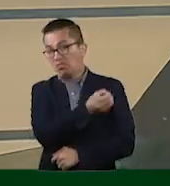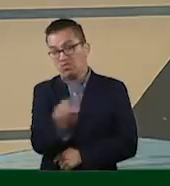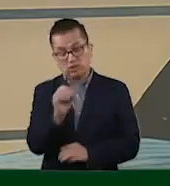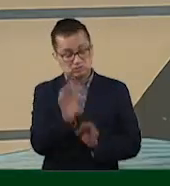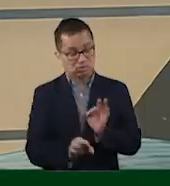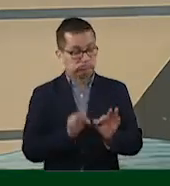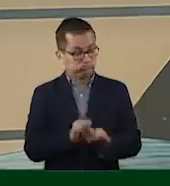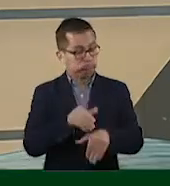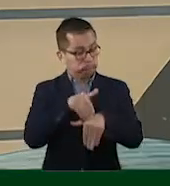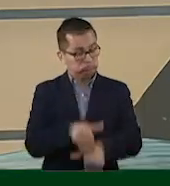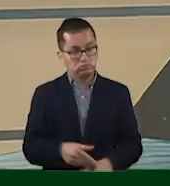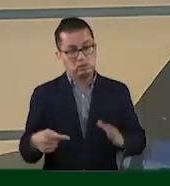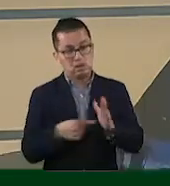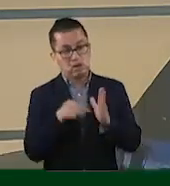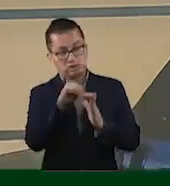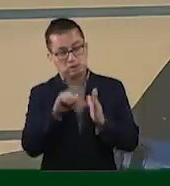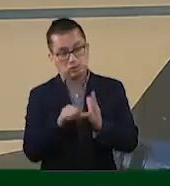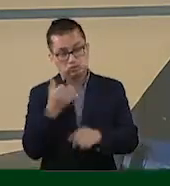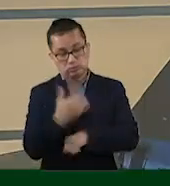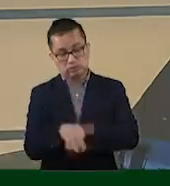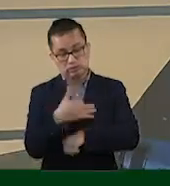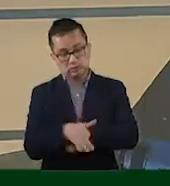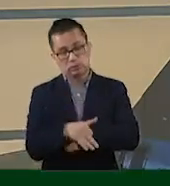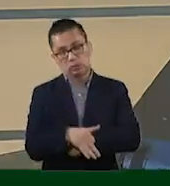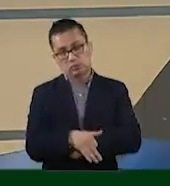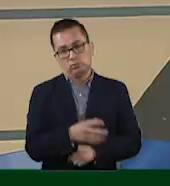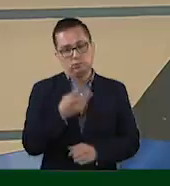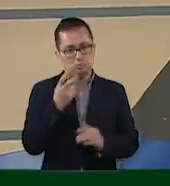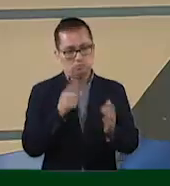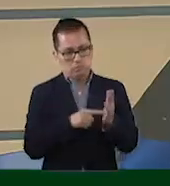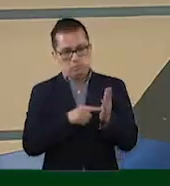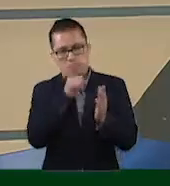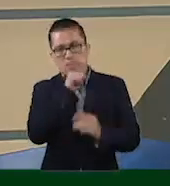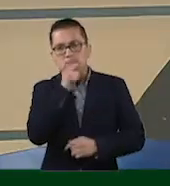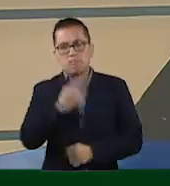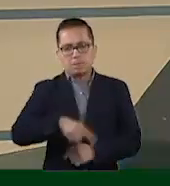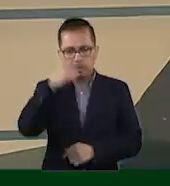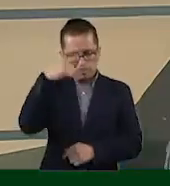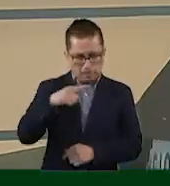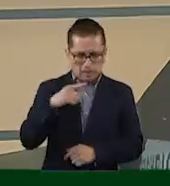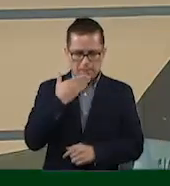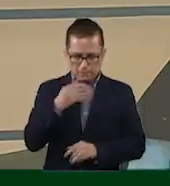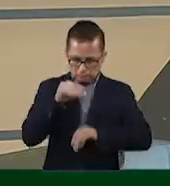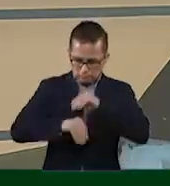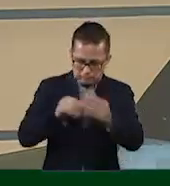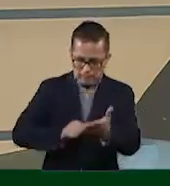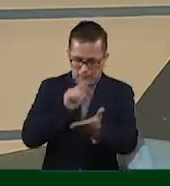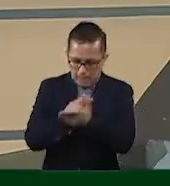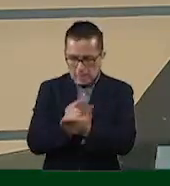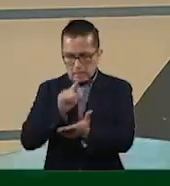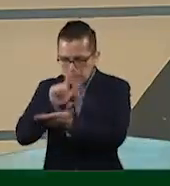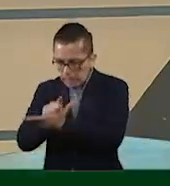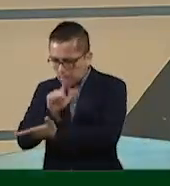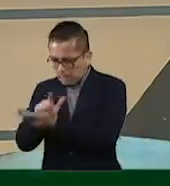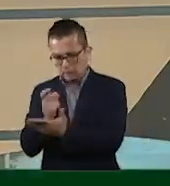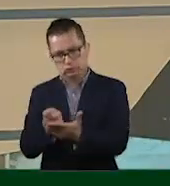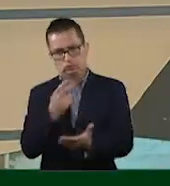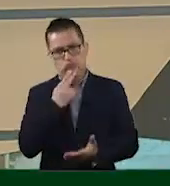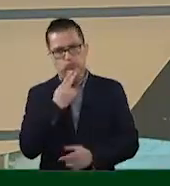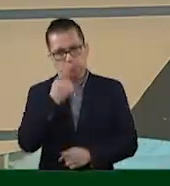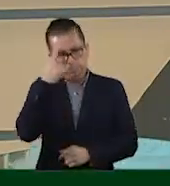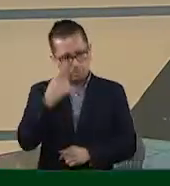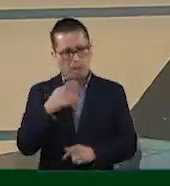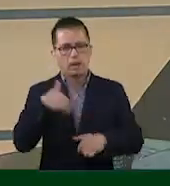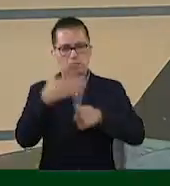artículos transitorios de la Reforma al poder judicial para poder contar con Los instrumentos jurídicos necesarios para la implementación del proceso